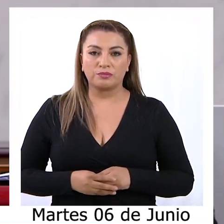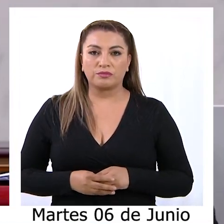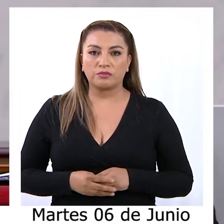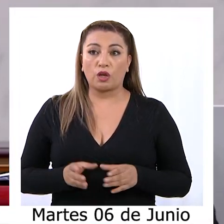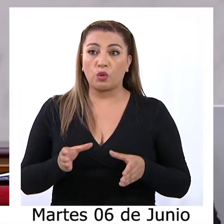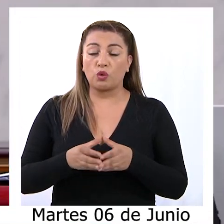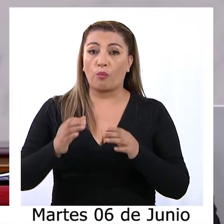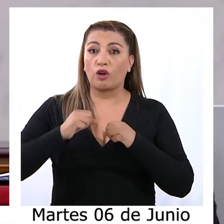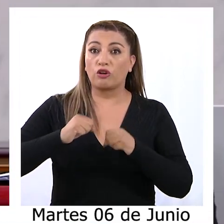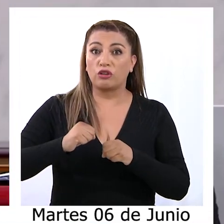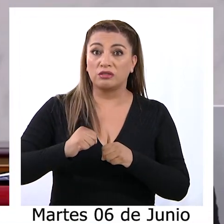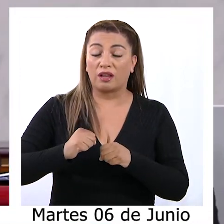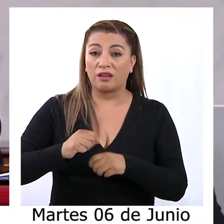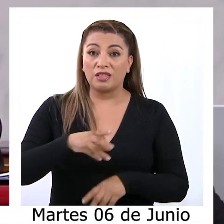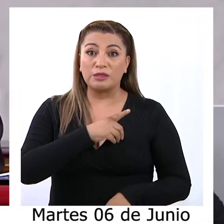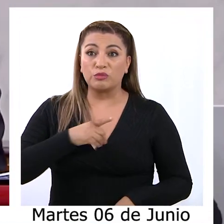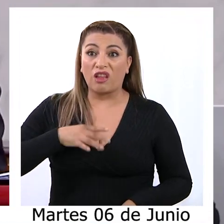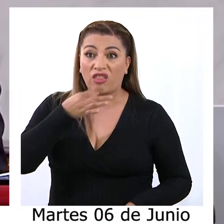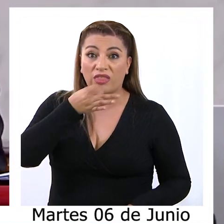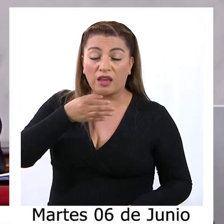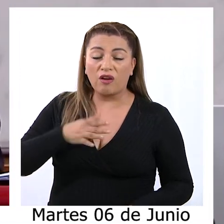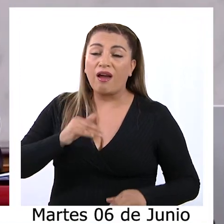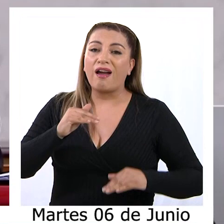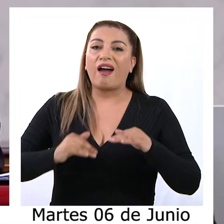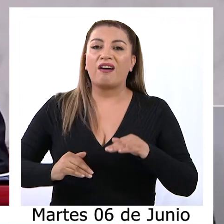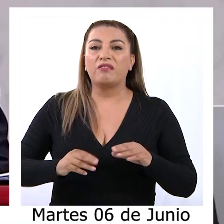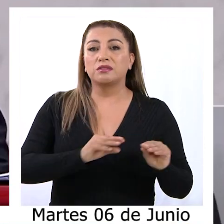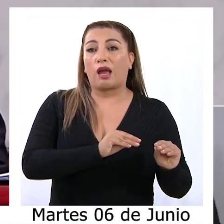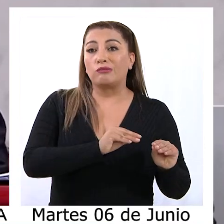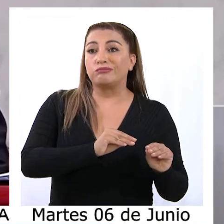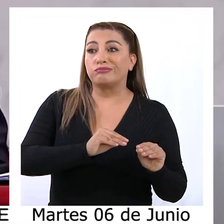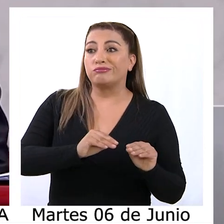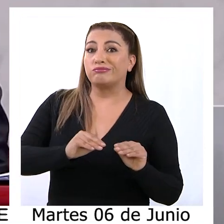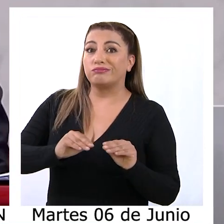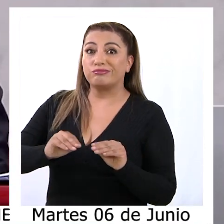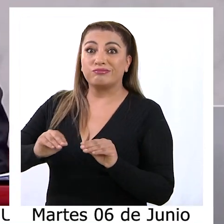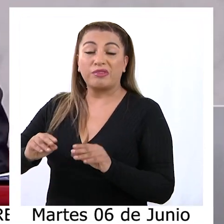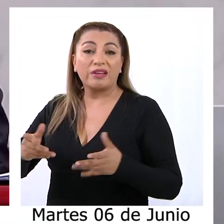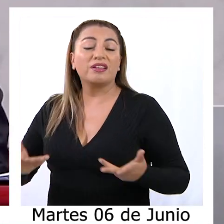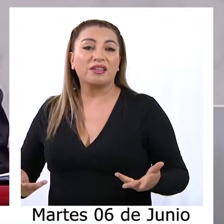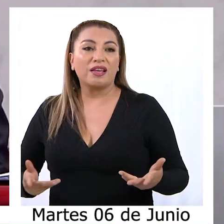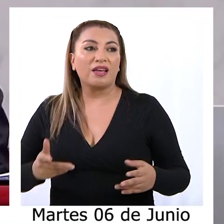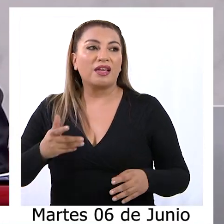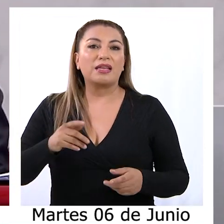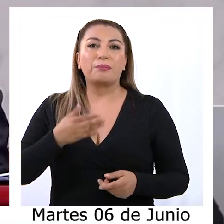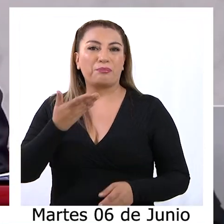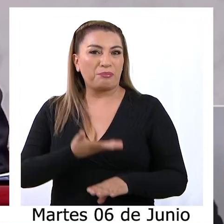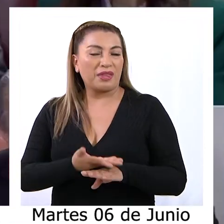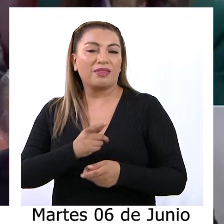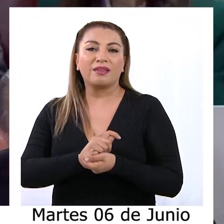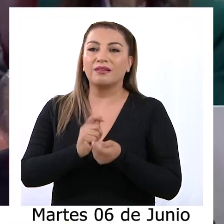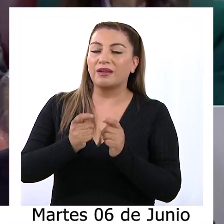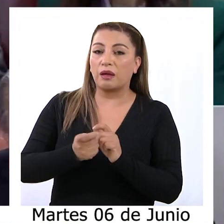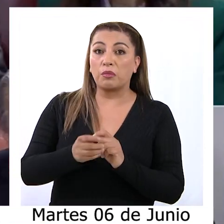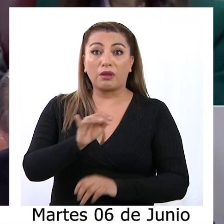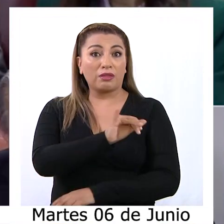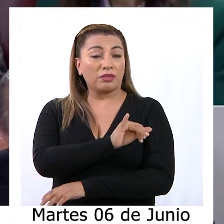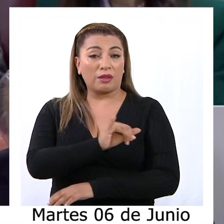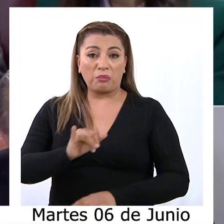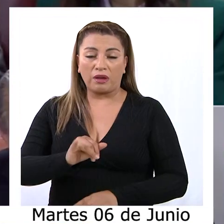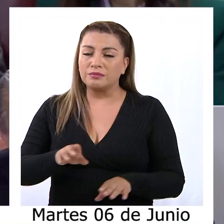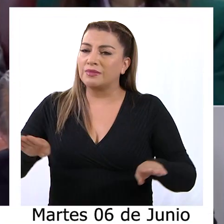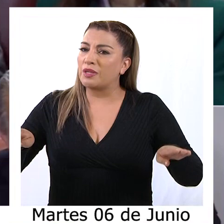oposición, señala el diputado, muchas veces dilata las definiciones, exige cambios y al final